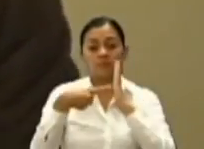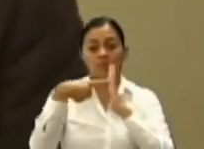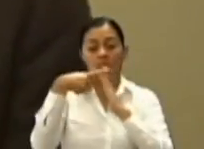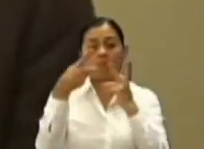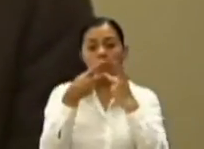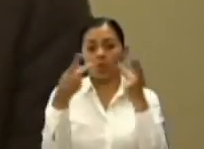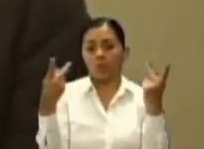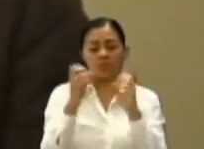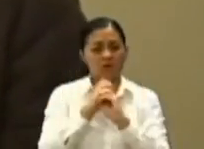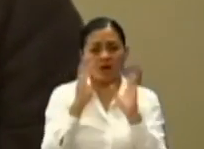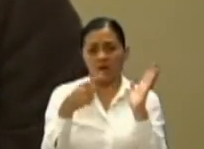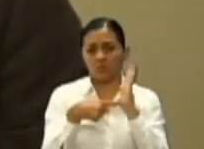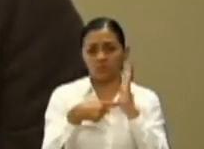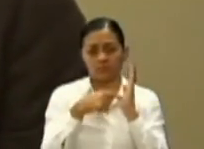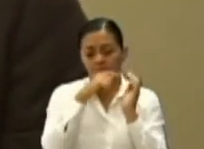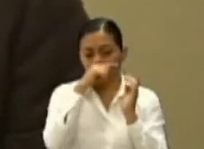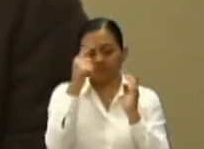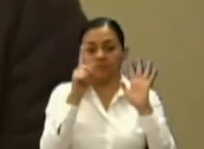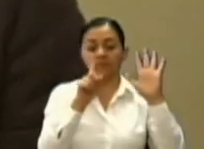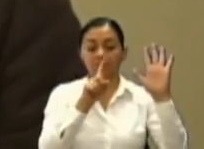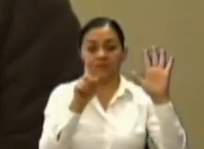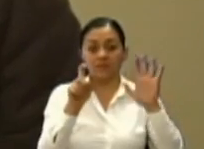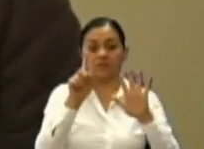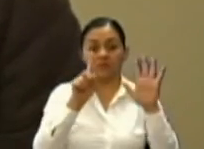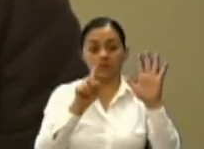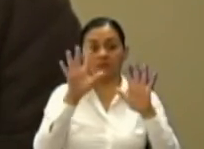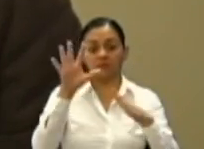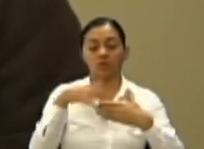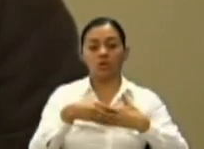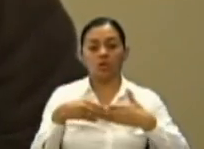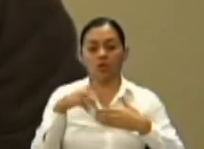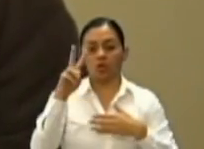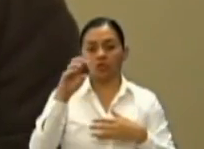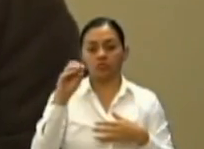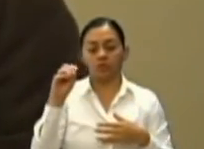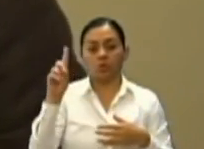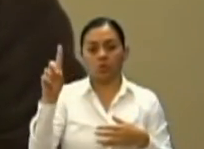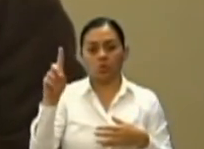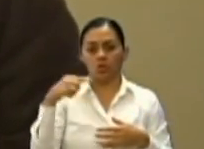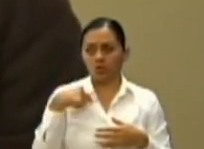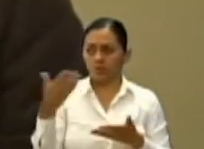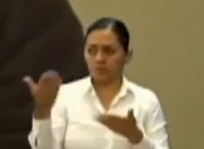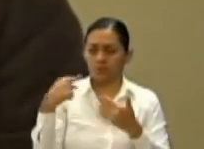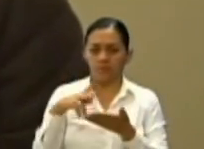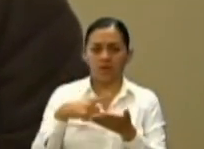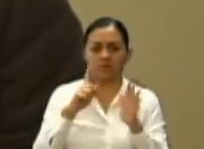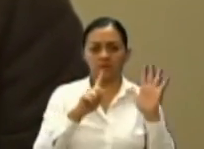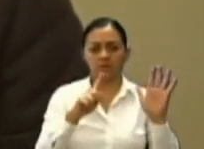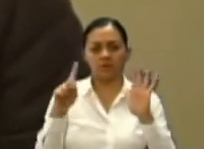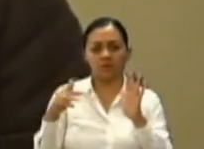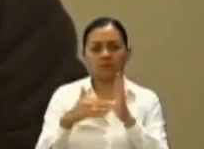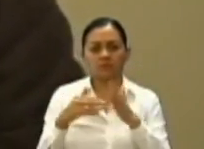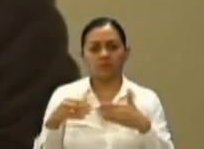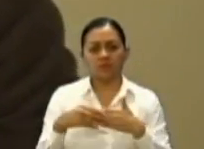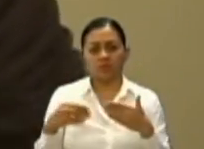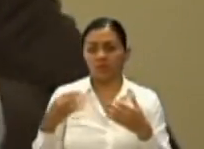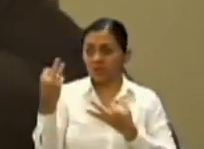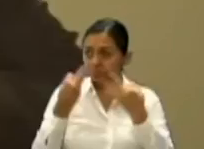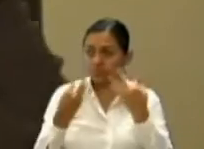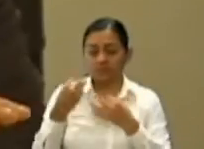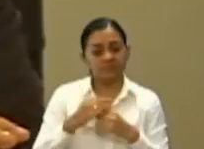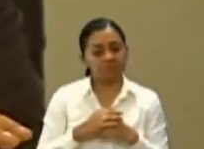paga jaime nebot 665 horas en 2001 con nosotros para 66 mil dólares como expliques no nos puede explicar ha querido